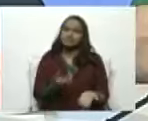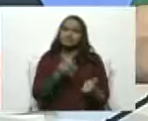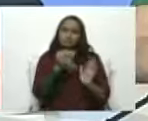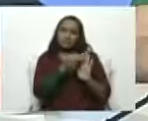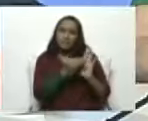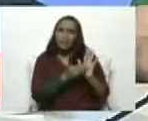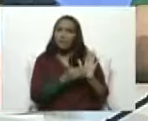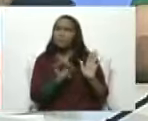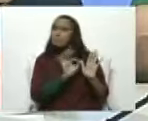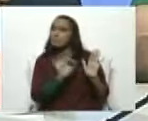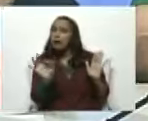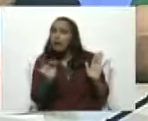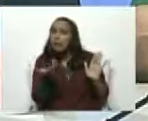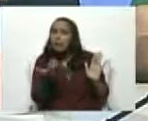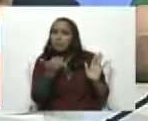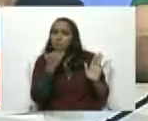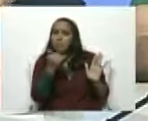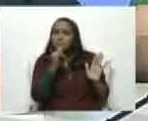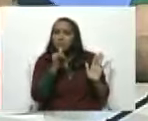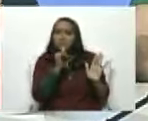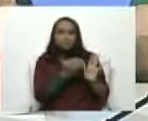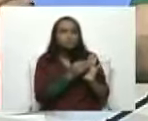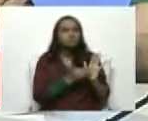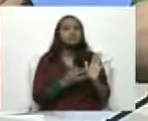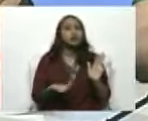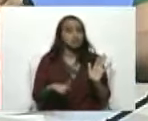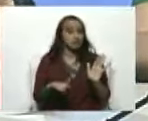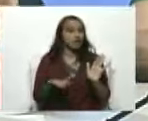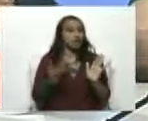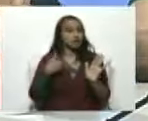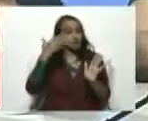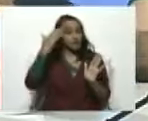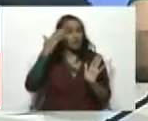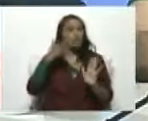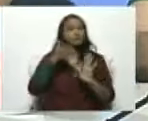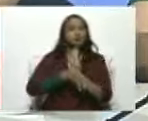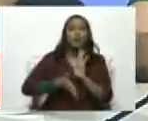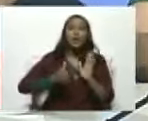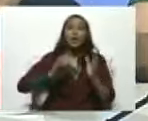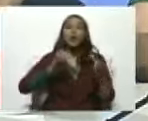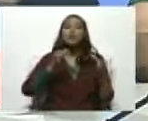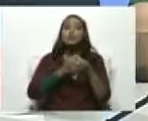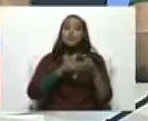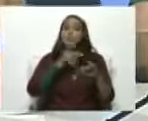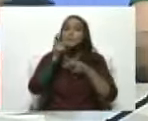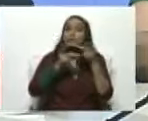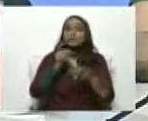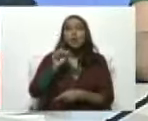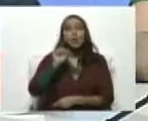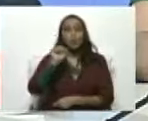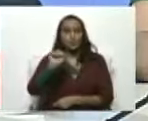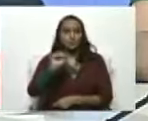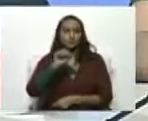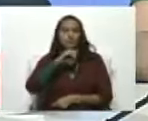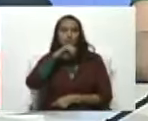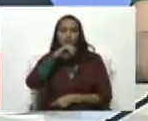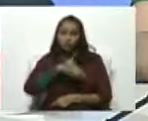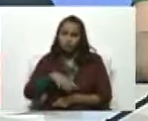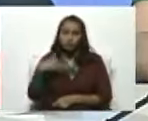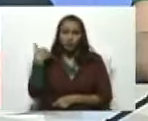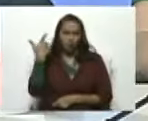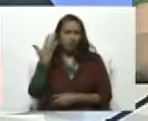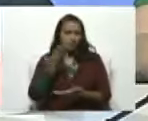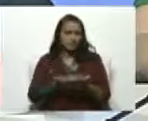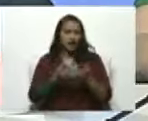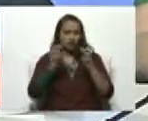nada. Nosotros reconocemos, por ejemplo, que el Partido Comunista tiene su método. No vamos nosotros a forzar un método histórico que tiene